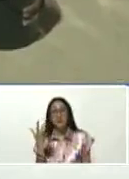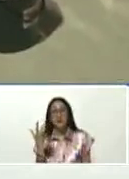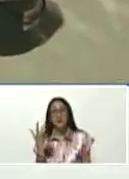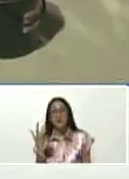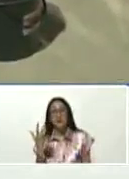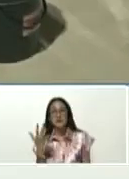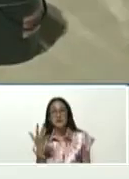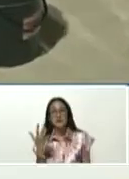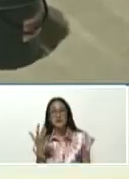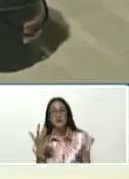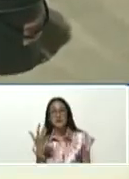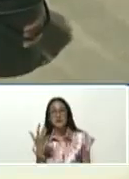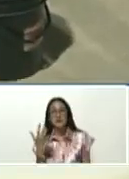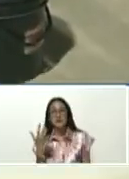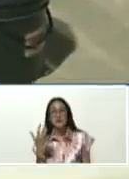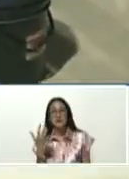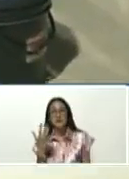gran